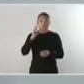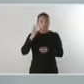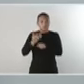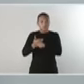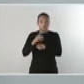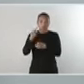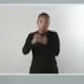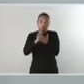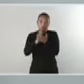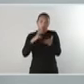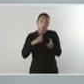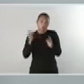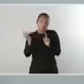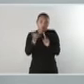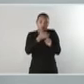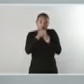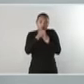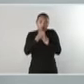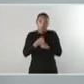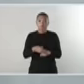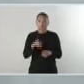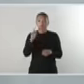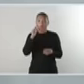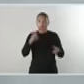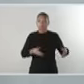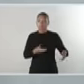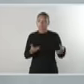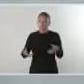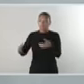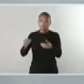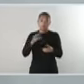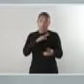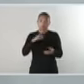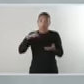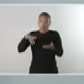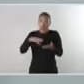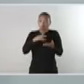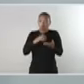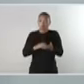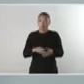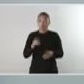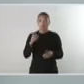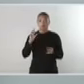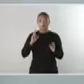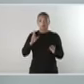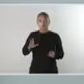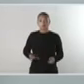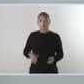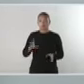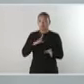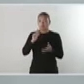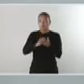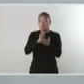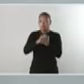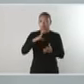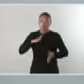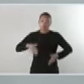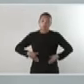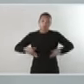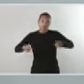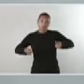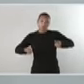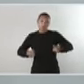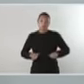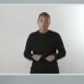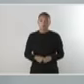ustedes son responsables que las carreteras sean entracintables ustedes son responsables que en Tamaulipas hay hambre Baltazar